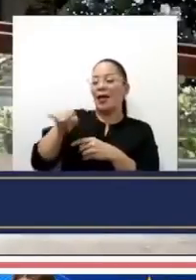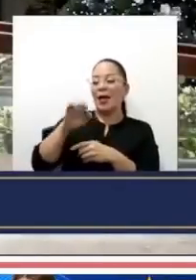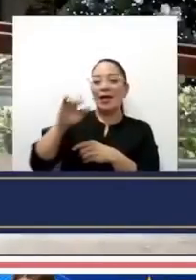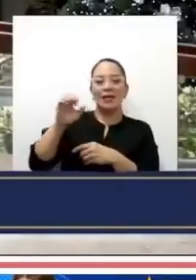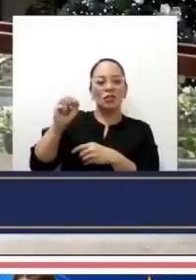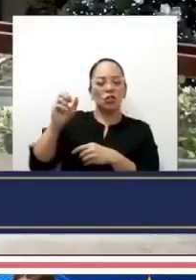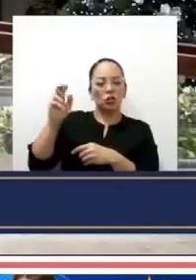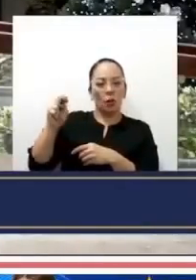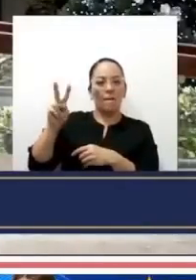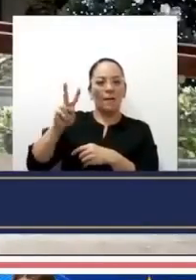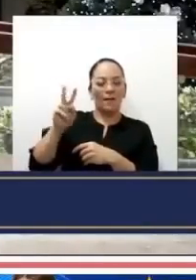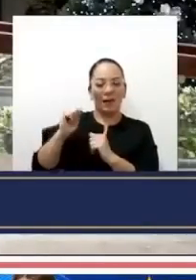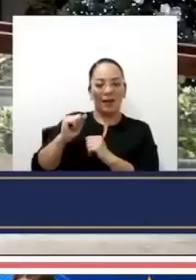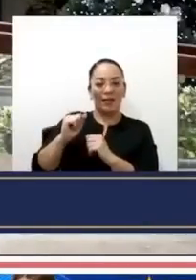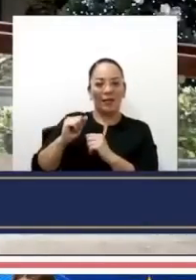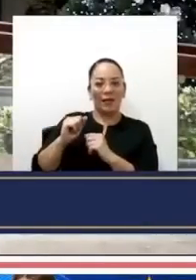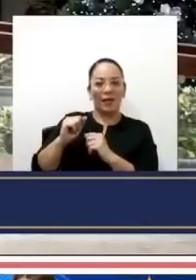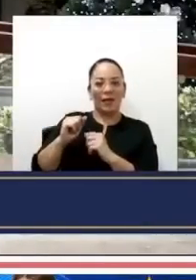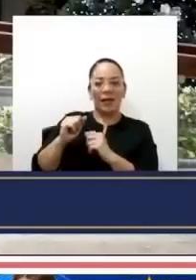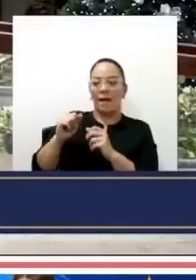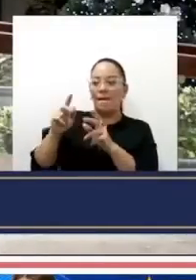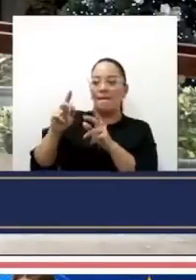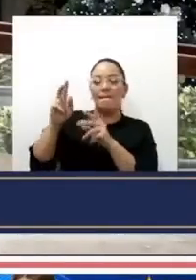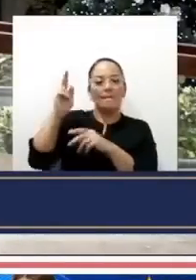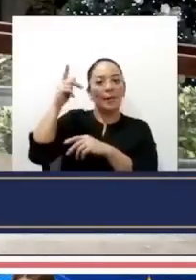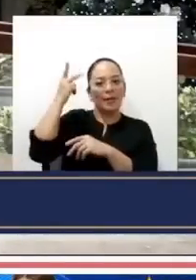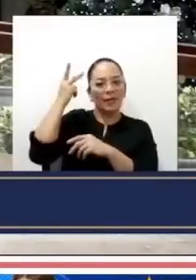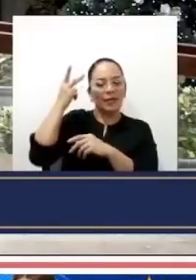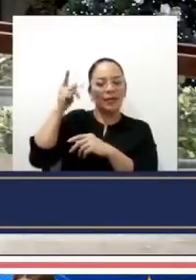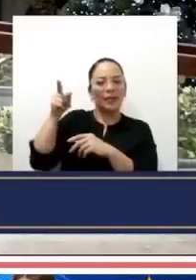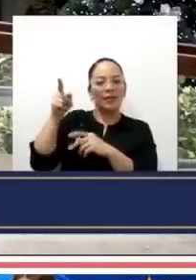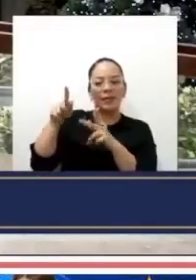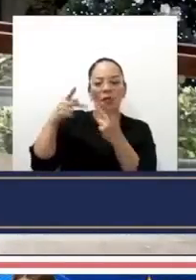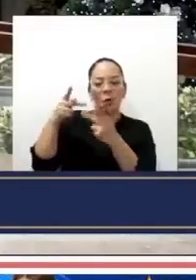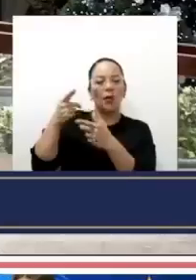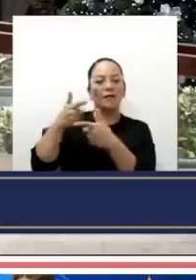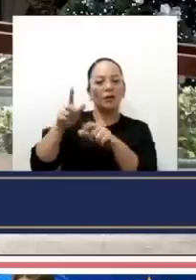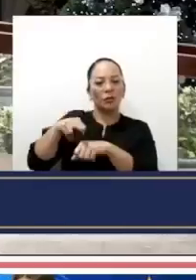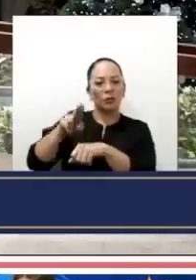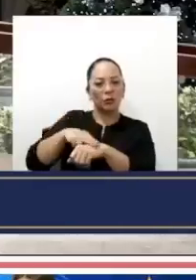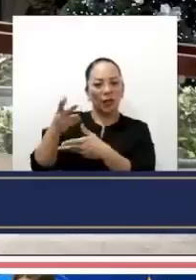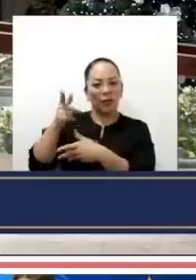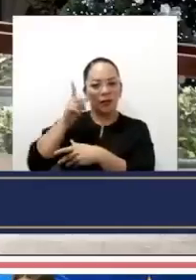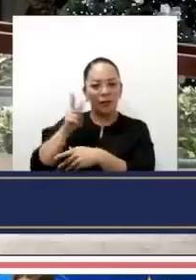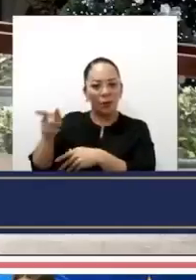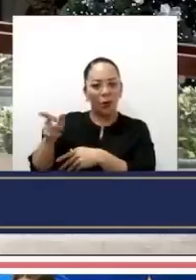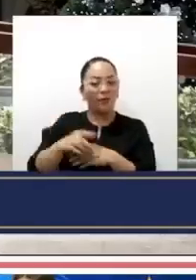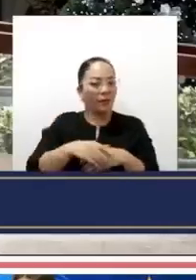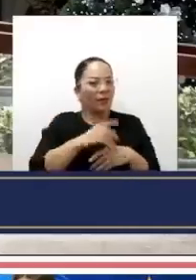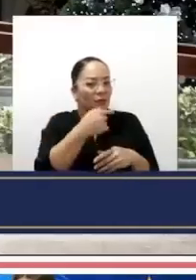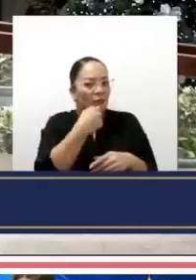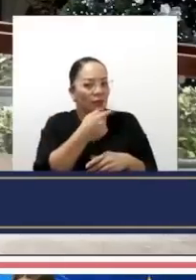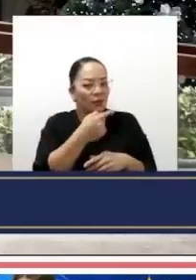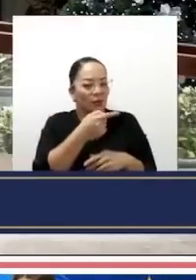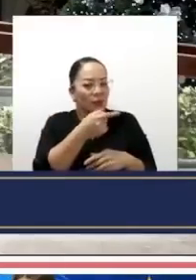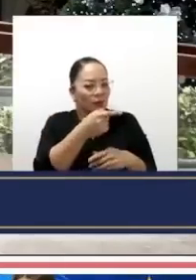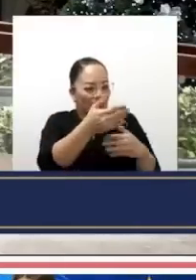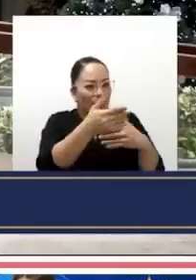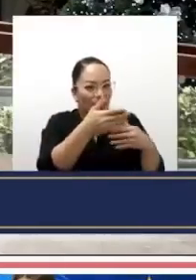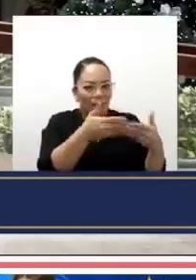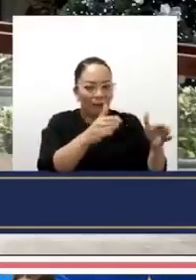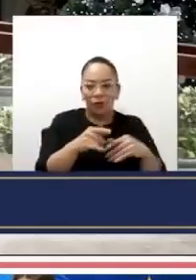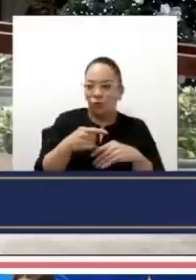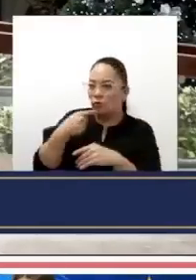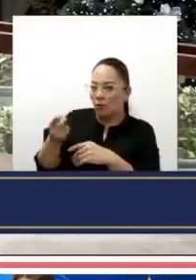del Partido de Liberación Nacional representando a Limón. Claro, usted lo dijo, pero ahí está el expediente abierto. No, yo lo dije aquí. Bueno, Saludos, diga- don